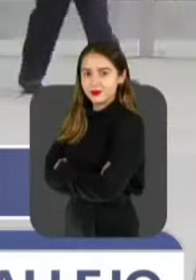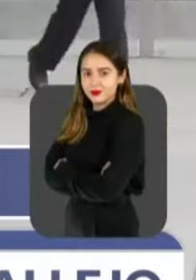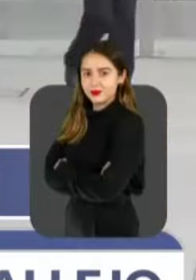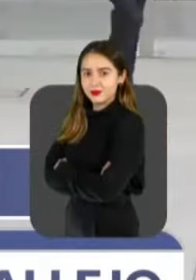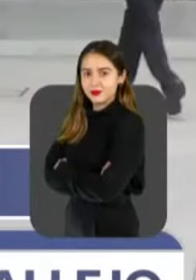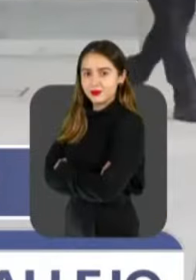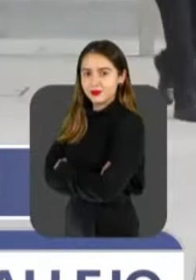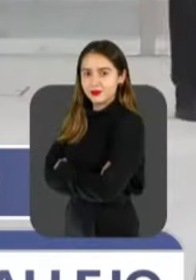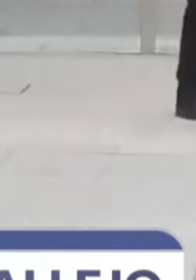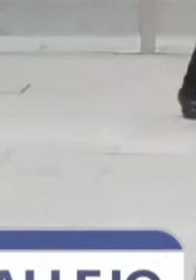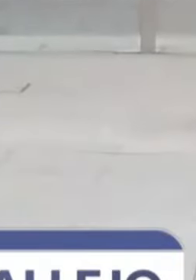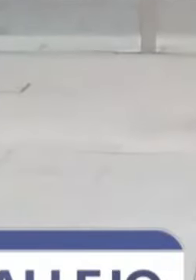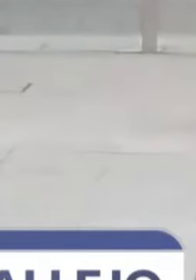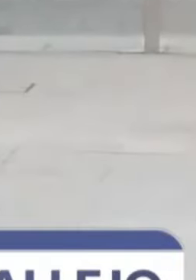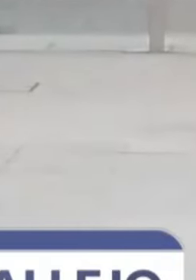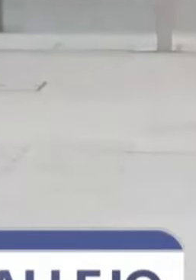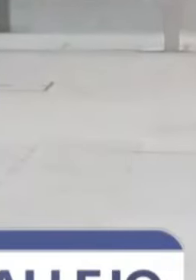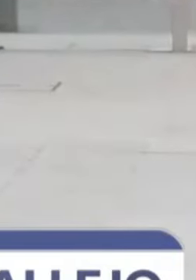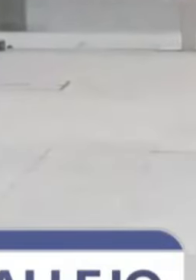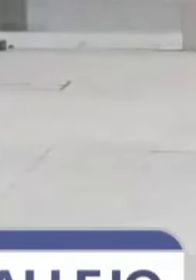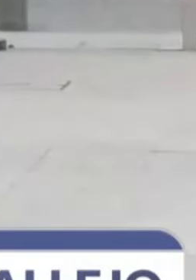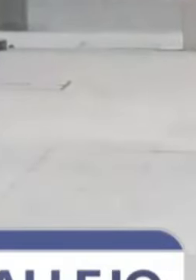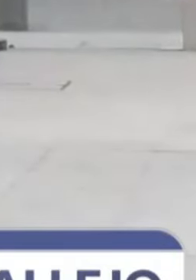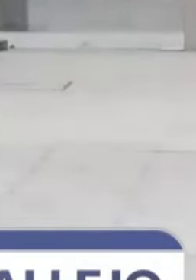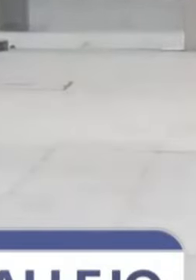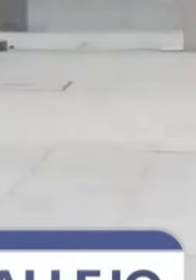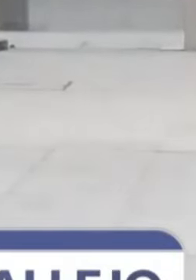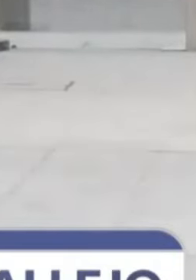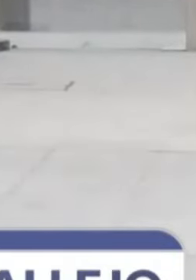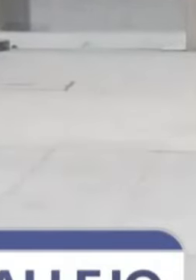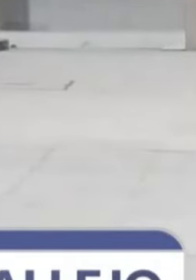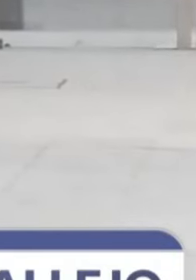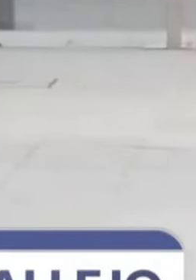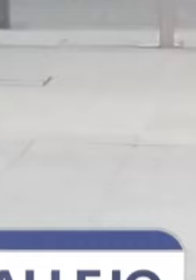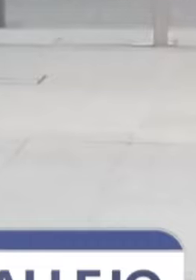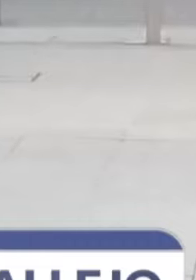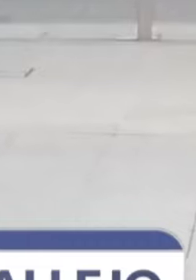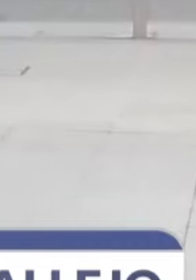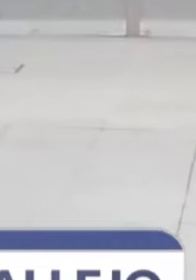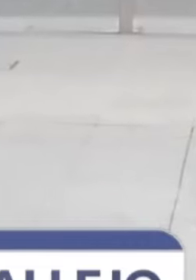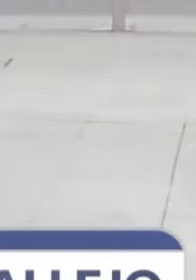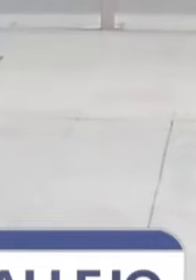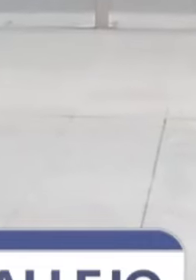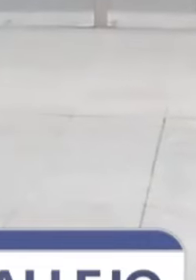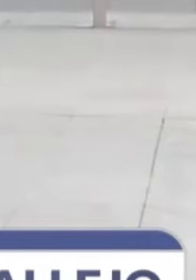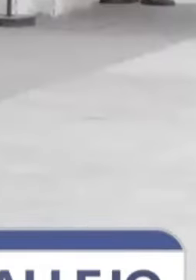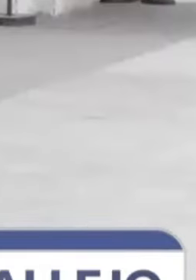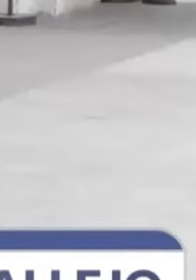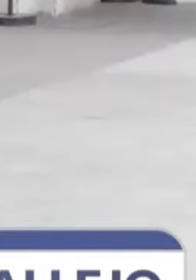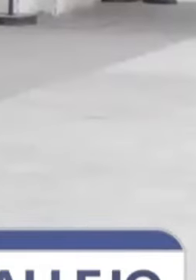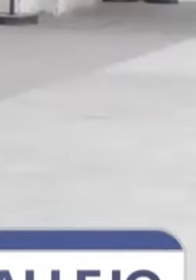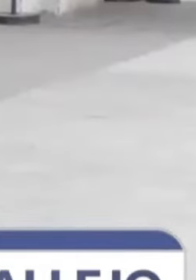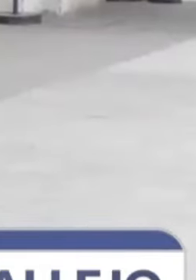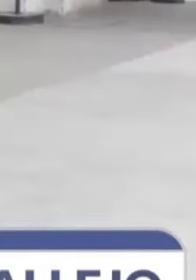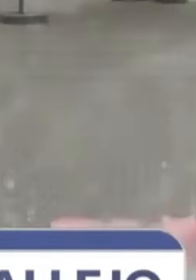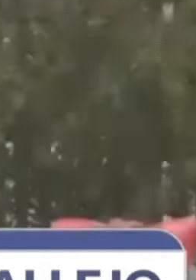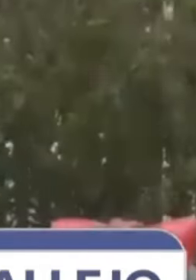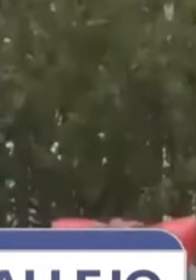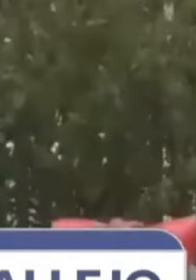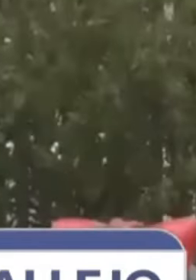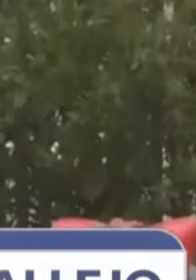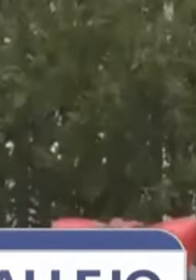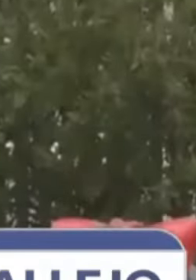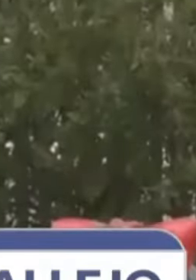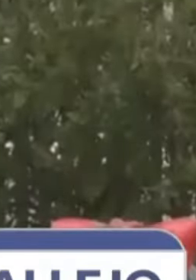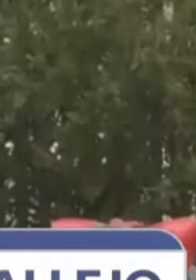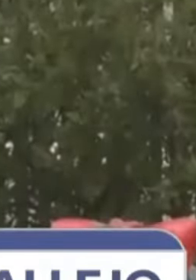de 300 contratos a honorarios en la municipalidad y yo no tengo vínculo con cada uno de ellos. Este fue un contrato por